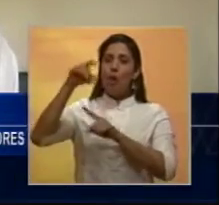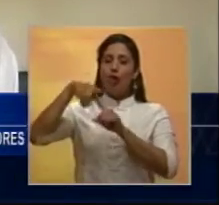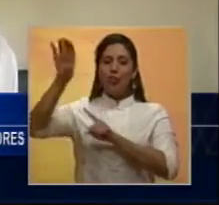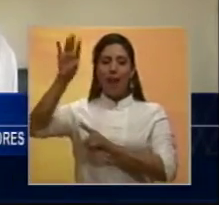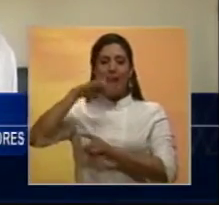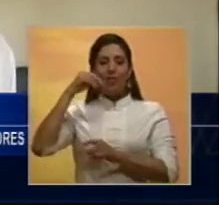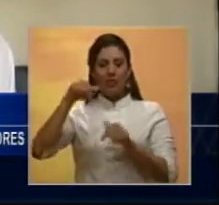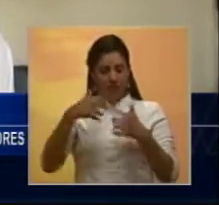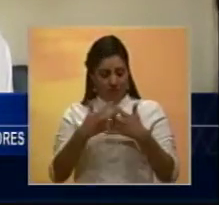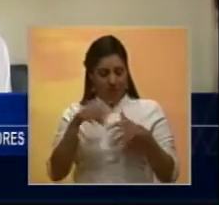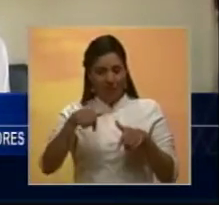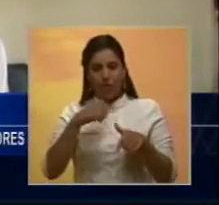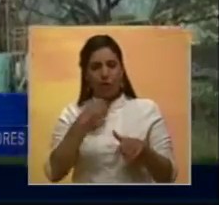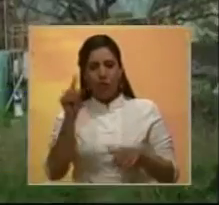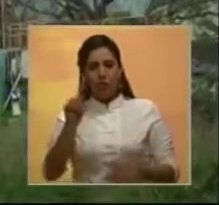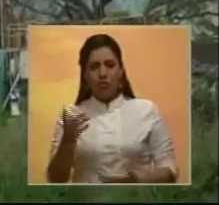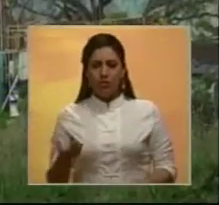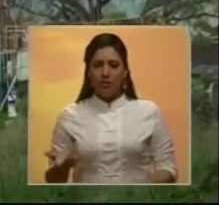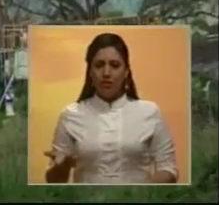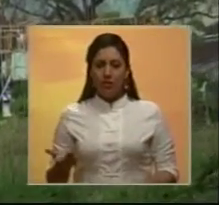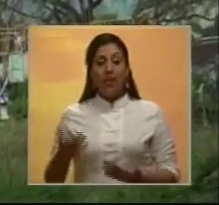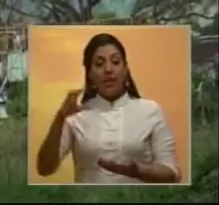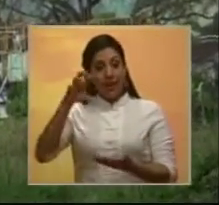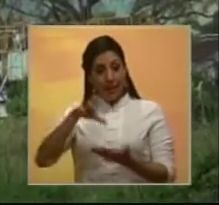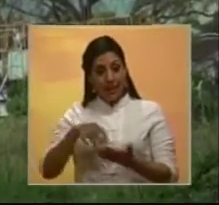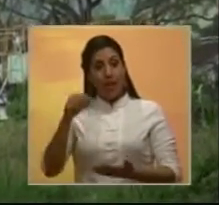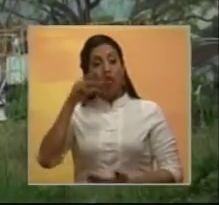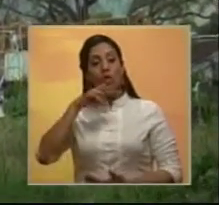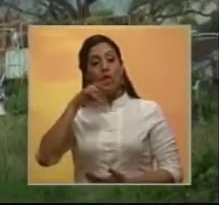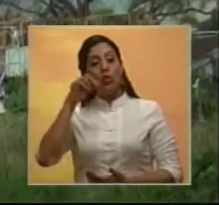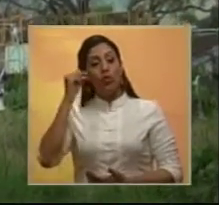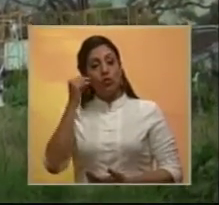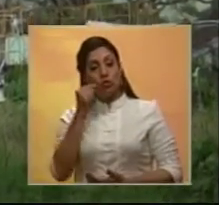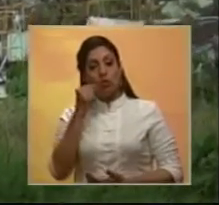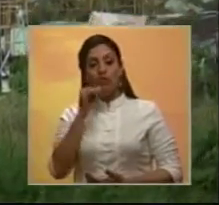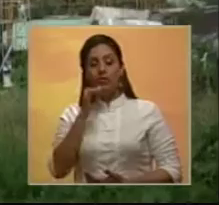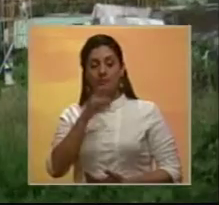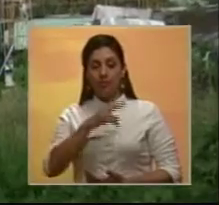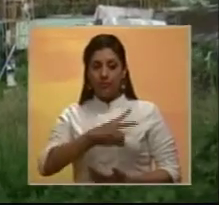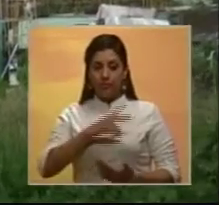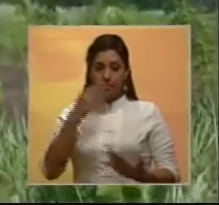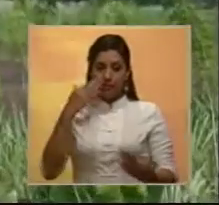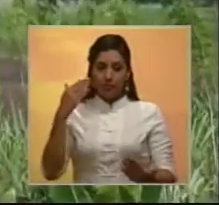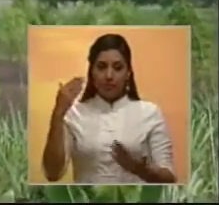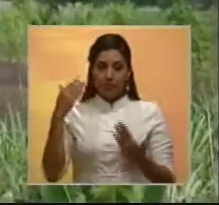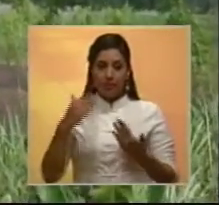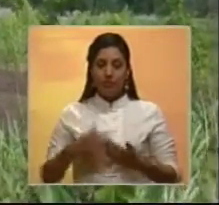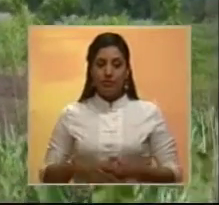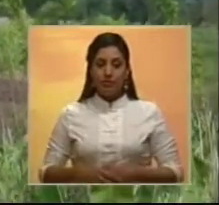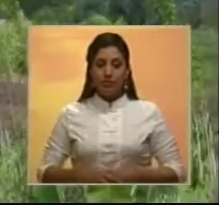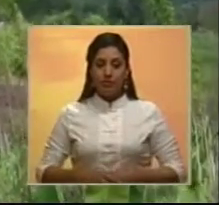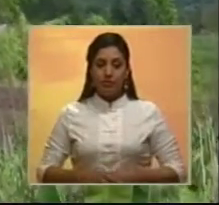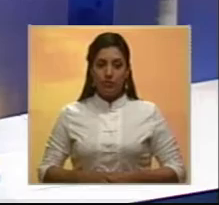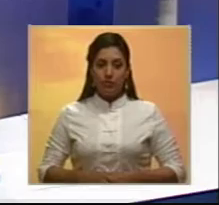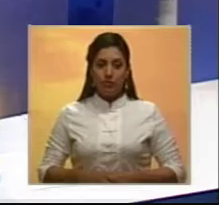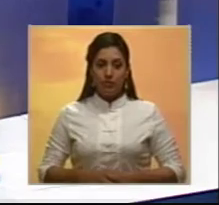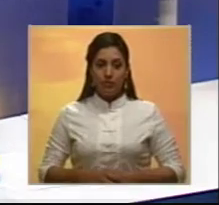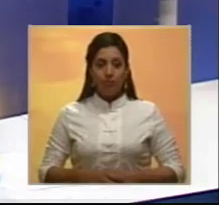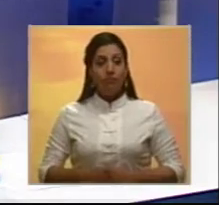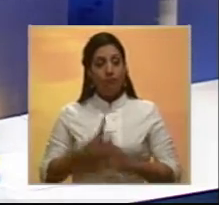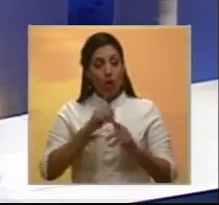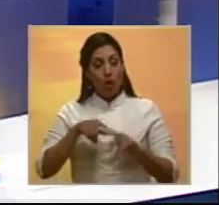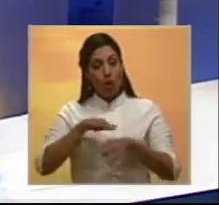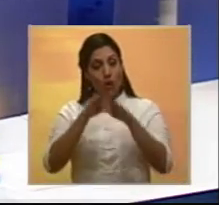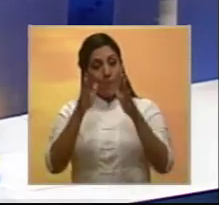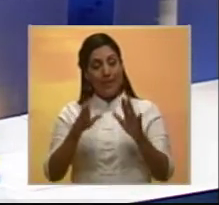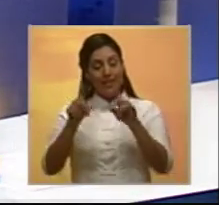que producirla con la misma comunidad. Desde el estado Sucre, Natalie Ceballos, Noticiero Venevisión. Y la